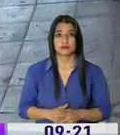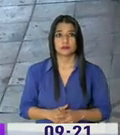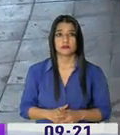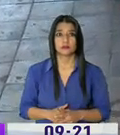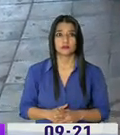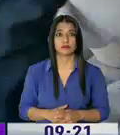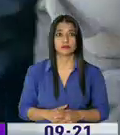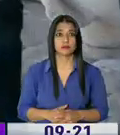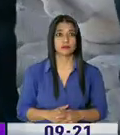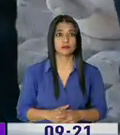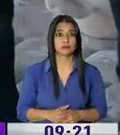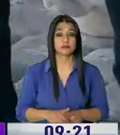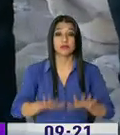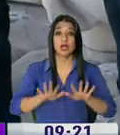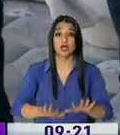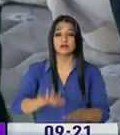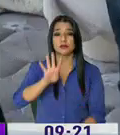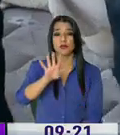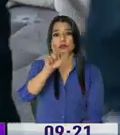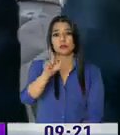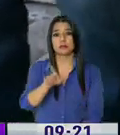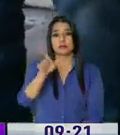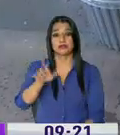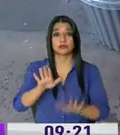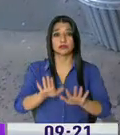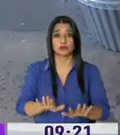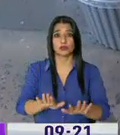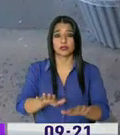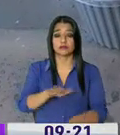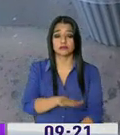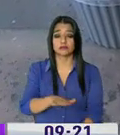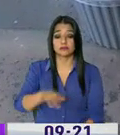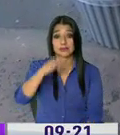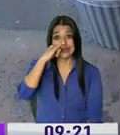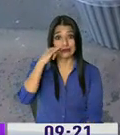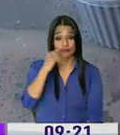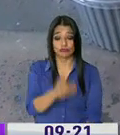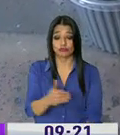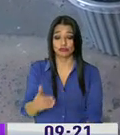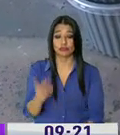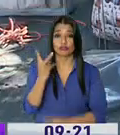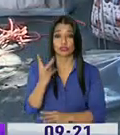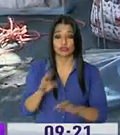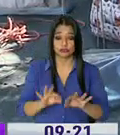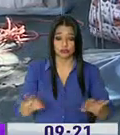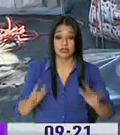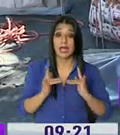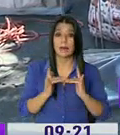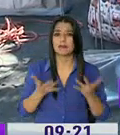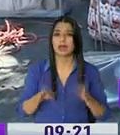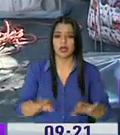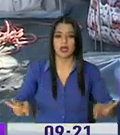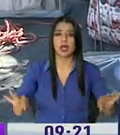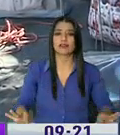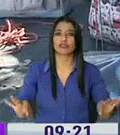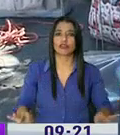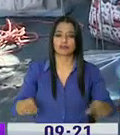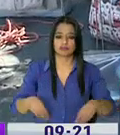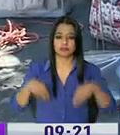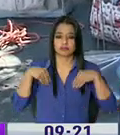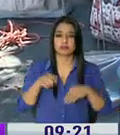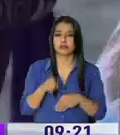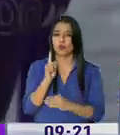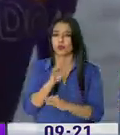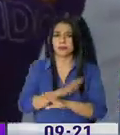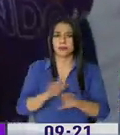estas condiciones viven 4 personas, entre ellas 2 menores de edad. Una cama de cartón y unas cuantas cobijas son lo único que tiene esta